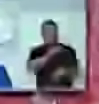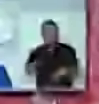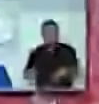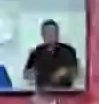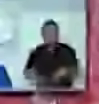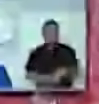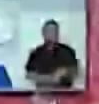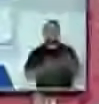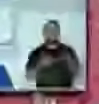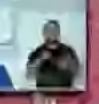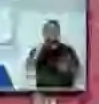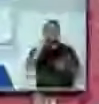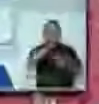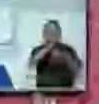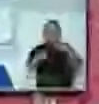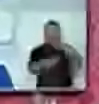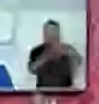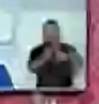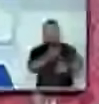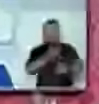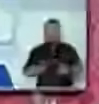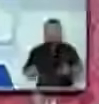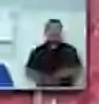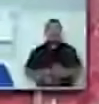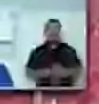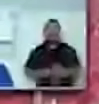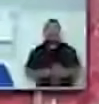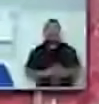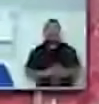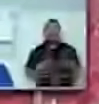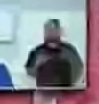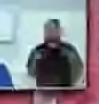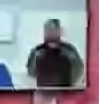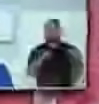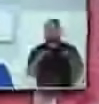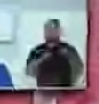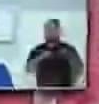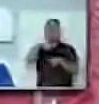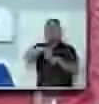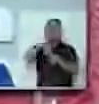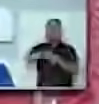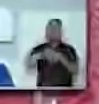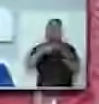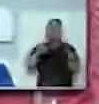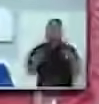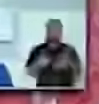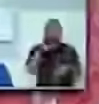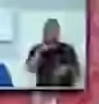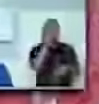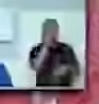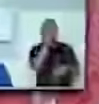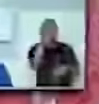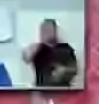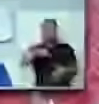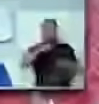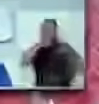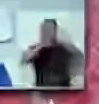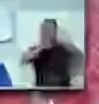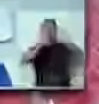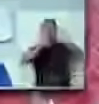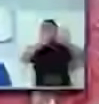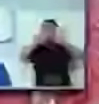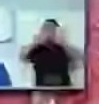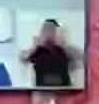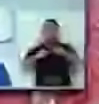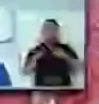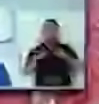el peligro que en estos momentos implica una posible proclamación ilegal e inconstitucional